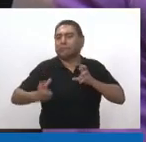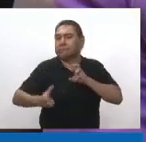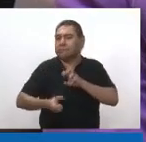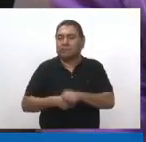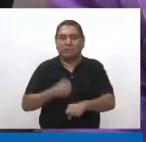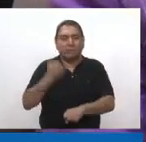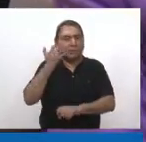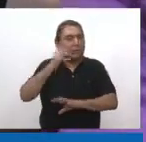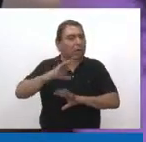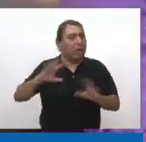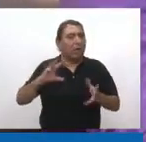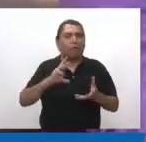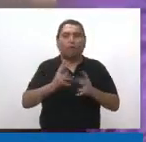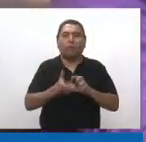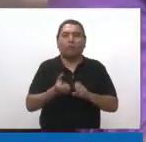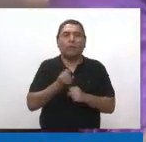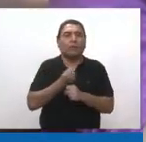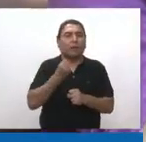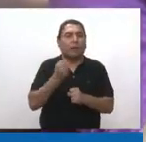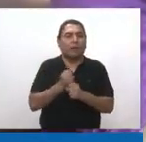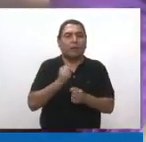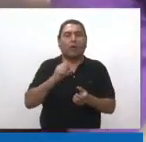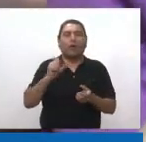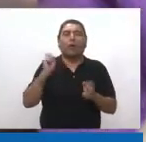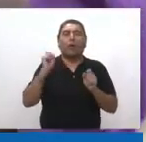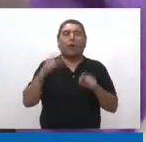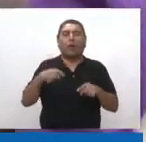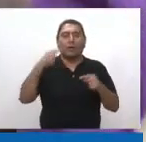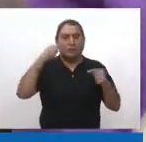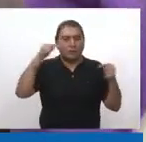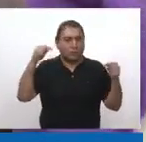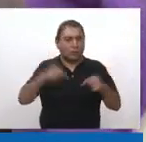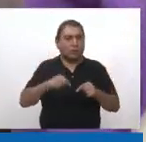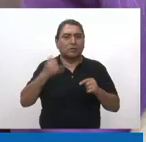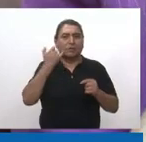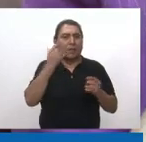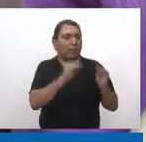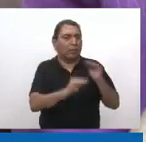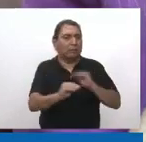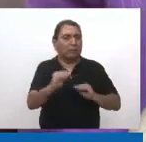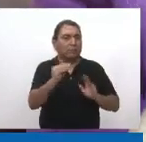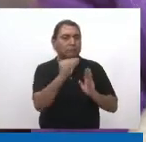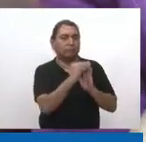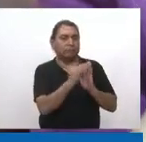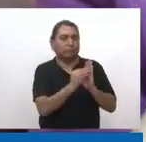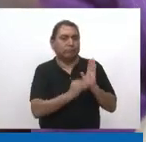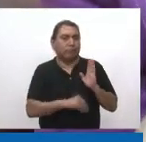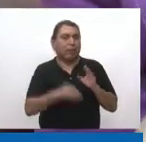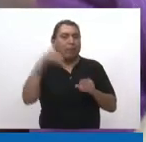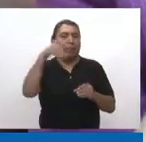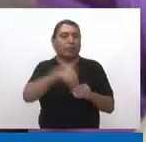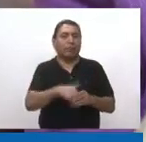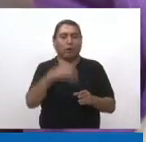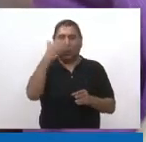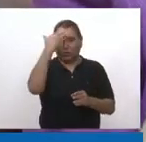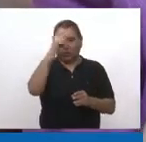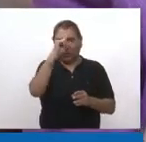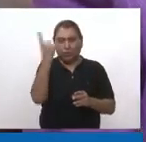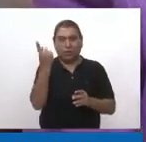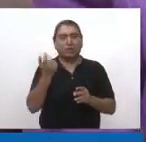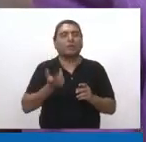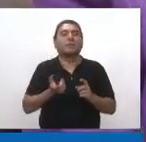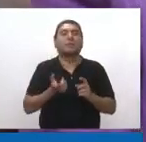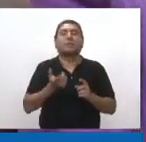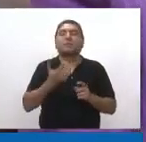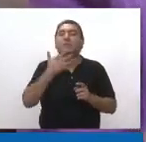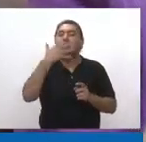formas institucionales que están justamente diseñadas en nuestra Constitución. La verdad es que dar un tratamiento